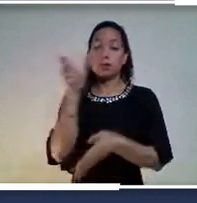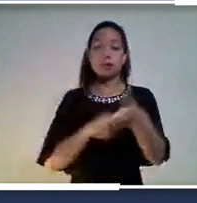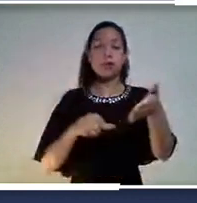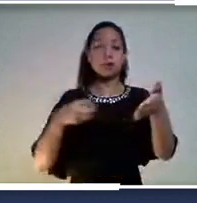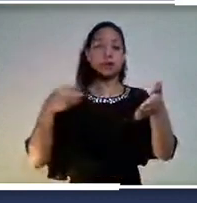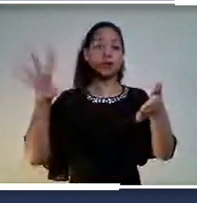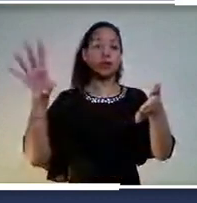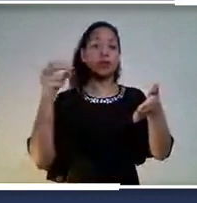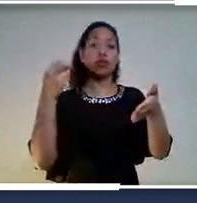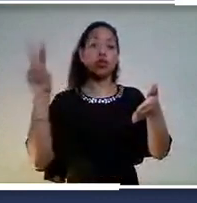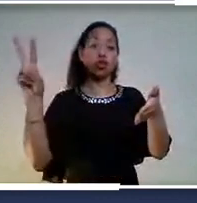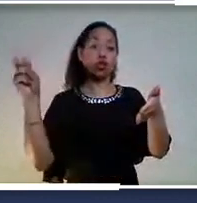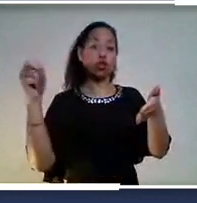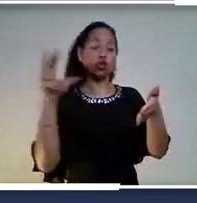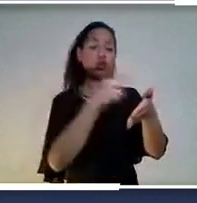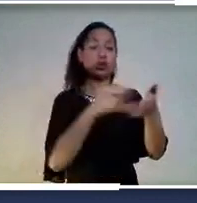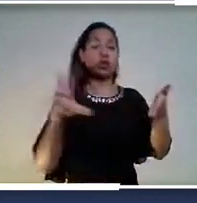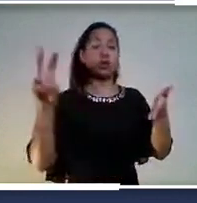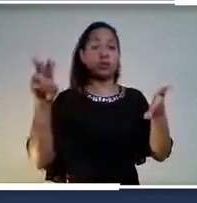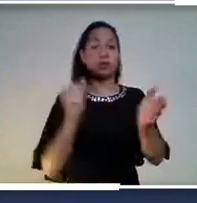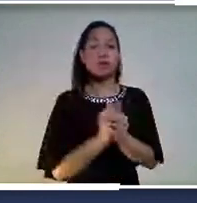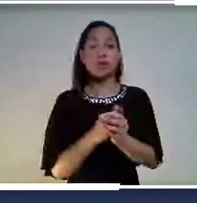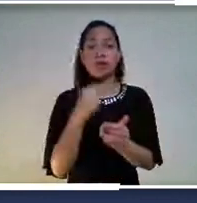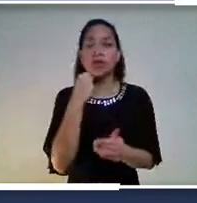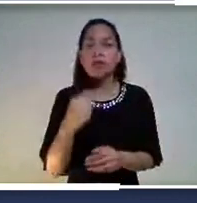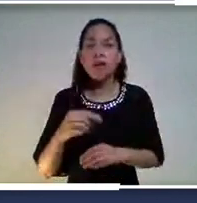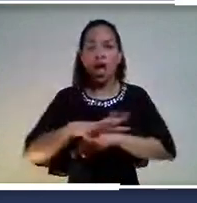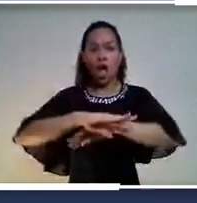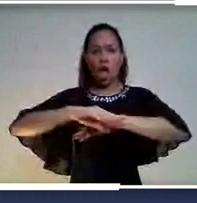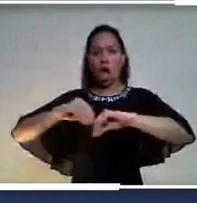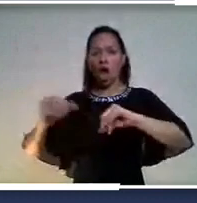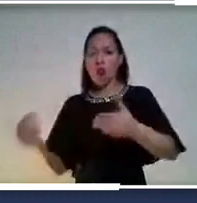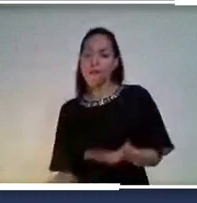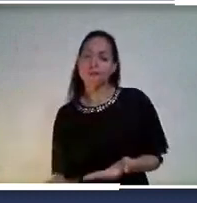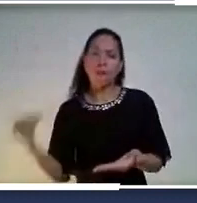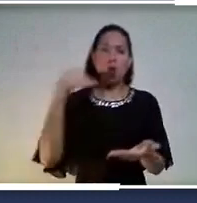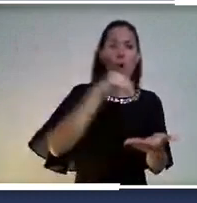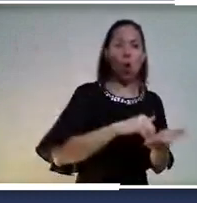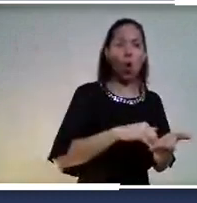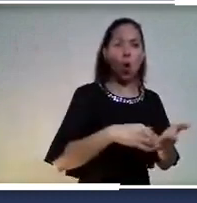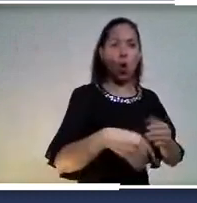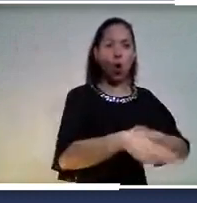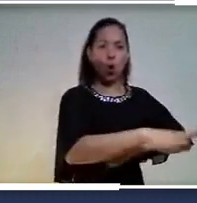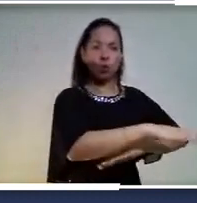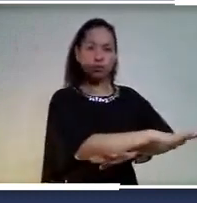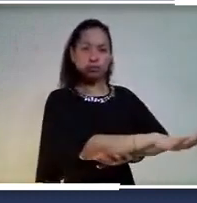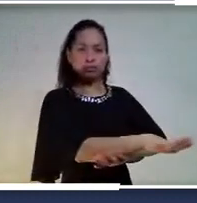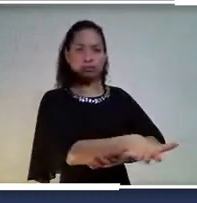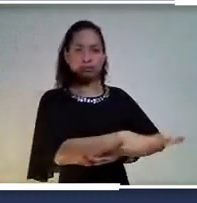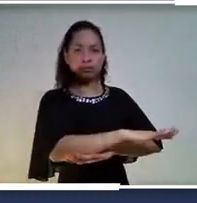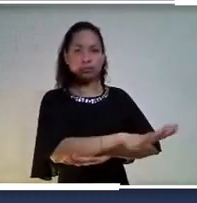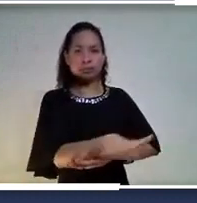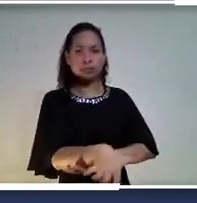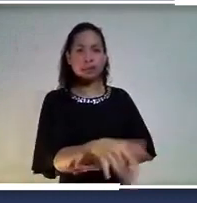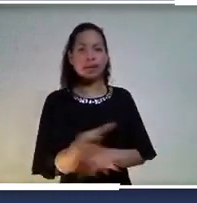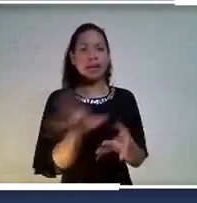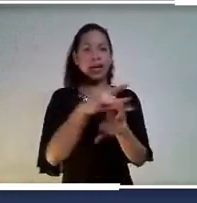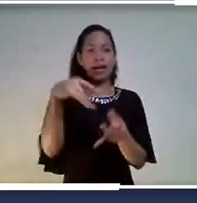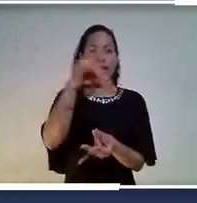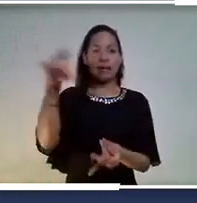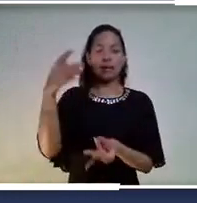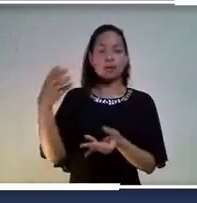hablando mirando no porque con lo que vemos razonamos todo se vuelve polvo no tiene vida sencillamente